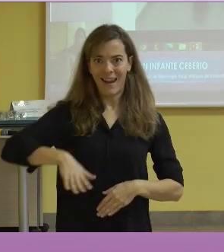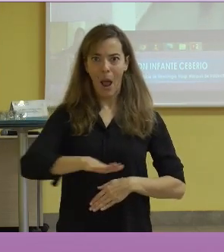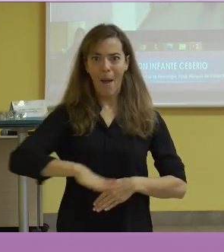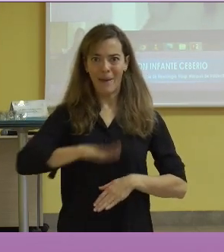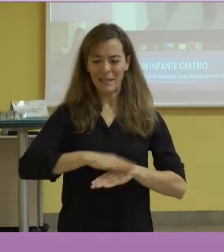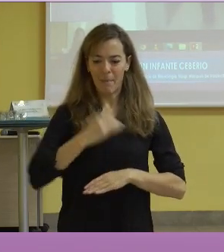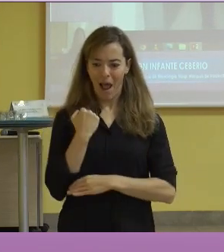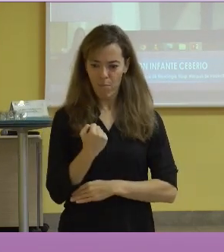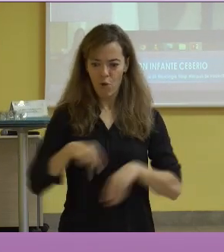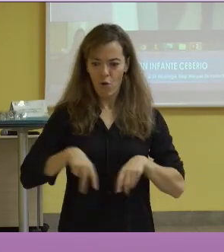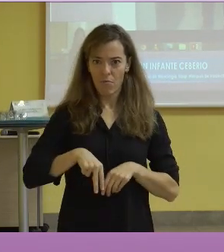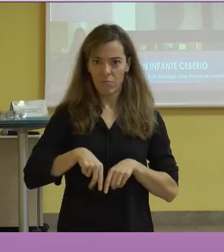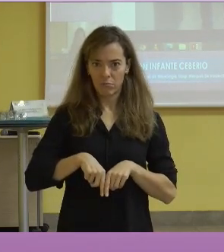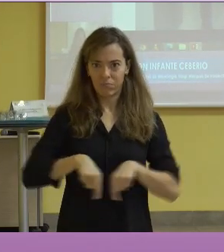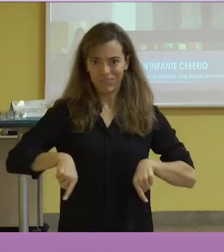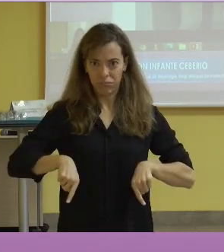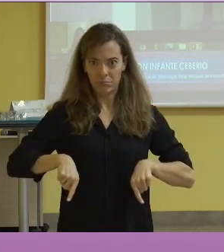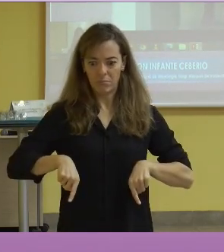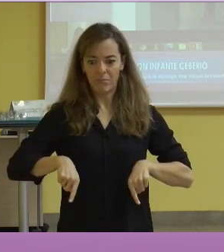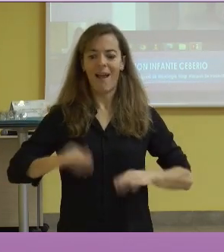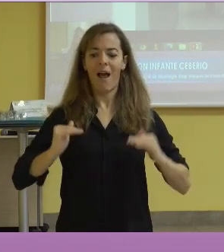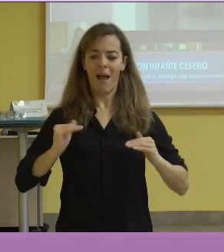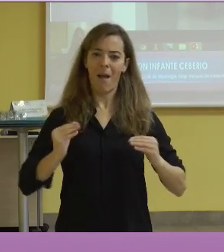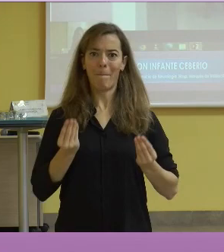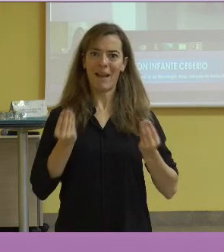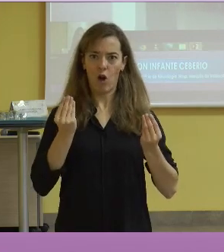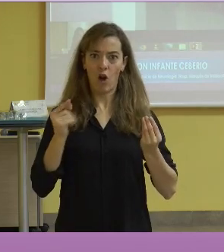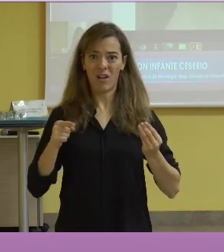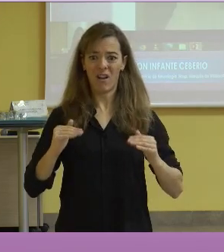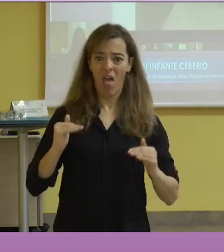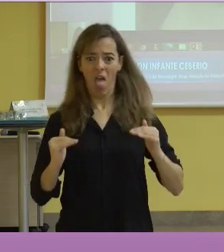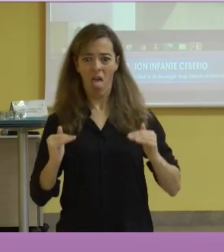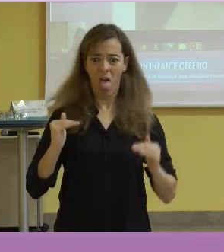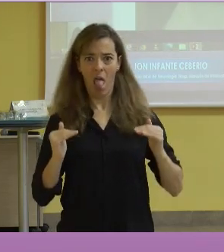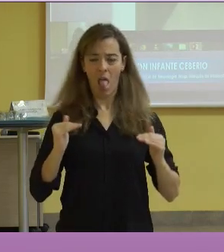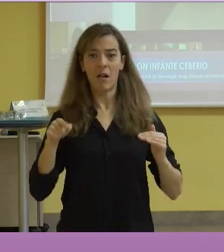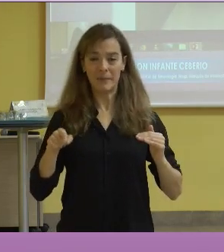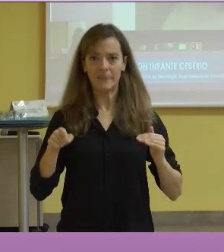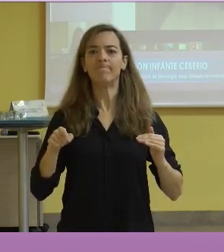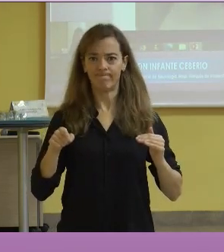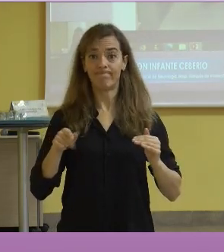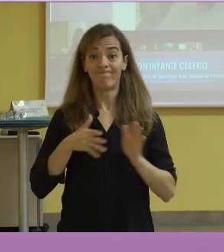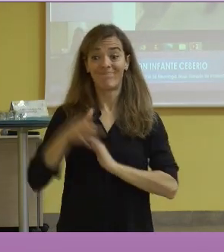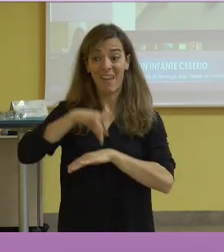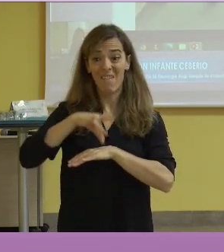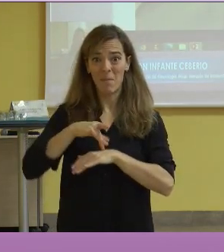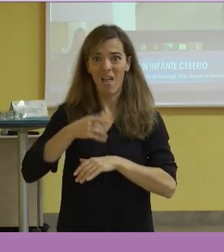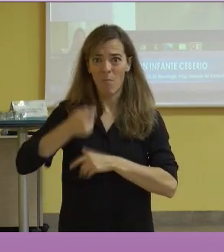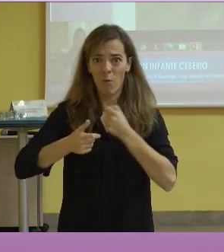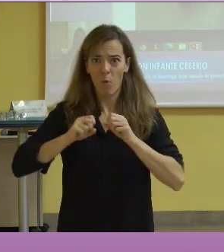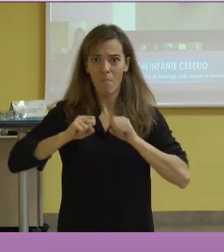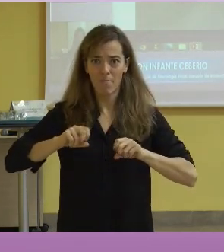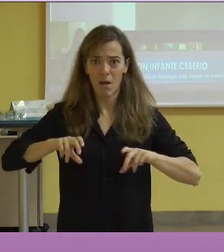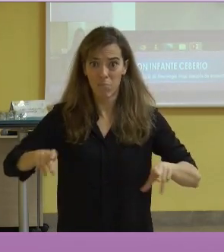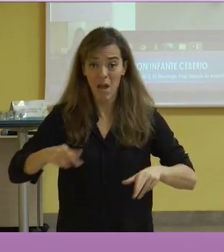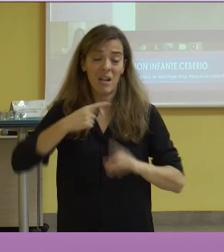así mejoran su equilibrio. Este grado de desequilibrio, pues lógicamente, hablamos de enfermedades progresivas, pues puede ir desde